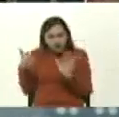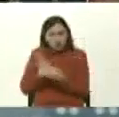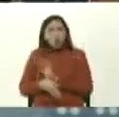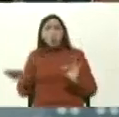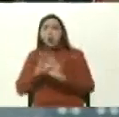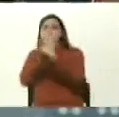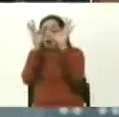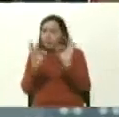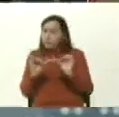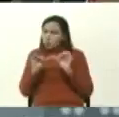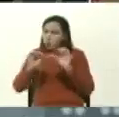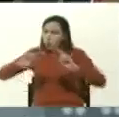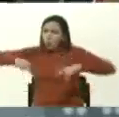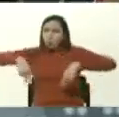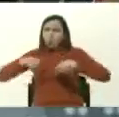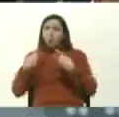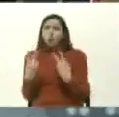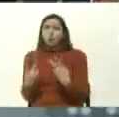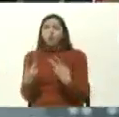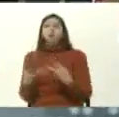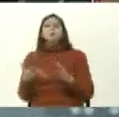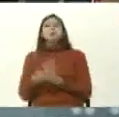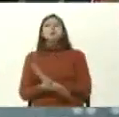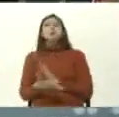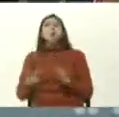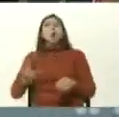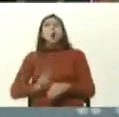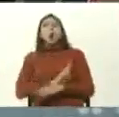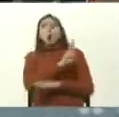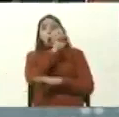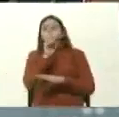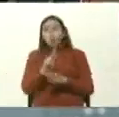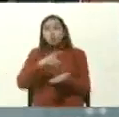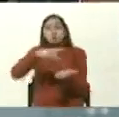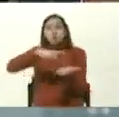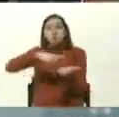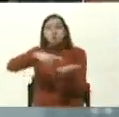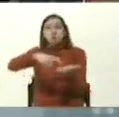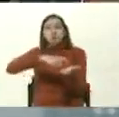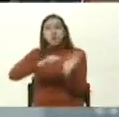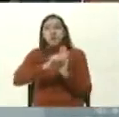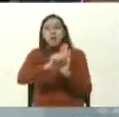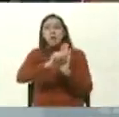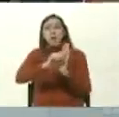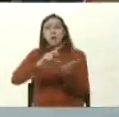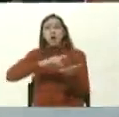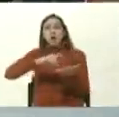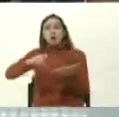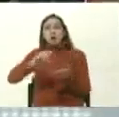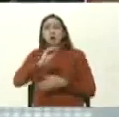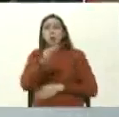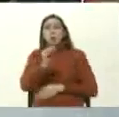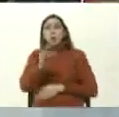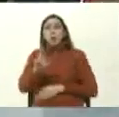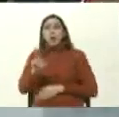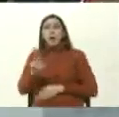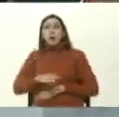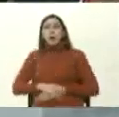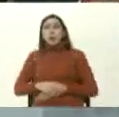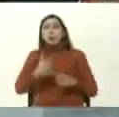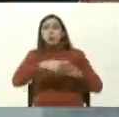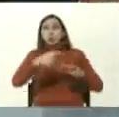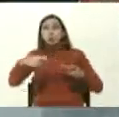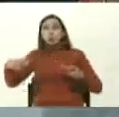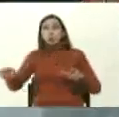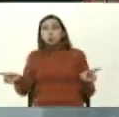de gran avanzada como es el uso del QR, del BQR, y por eso se llama el B-Ticket, donde